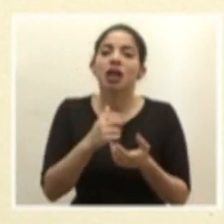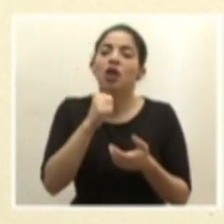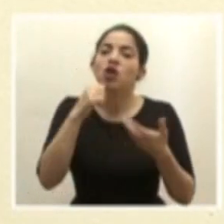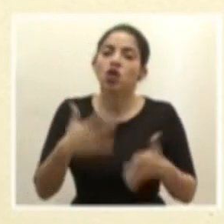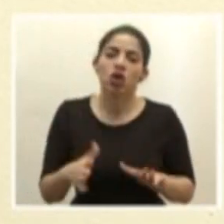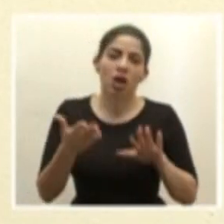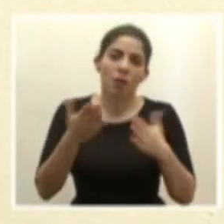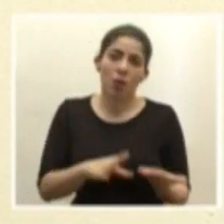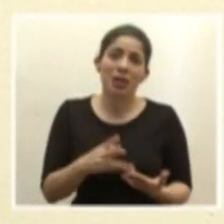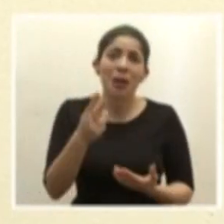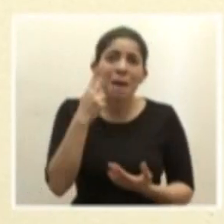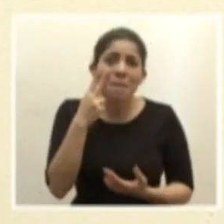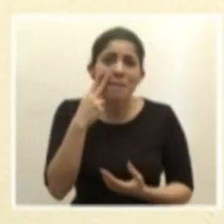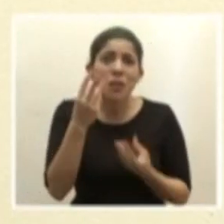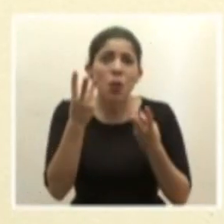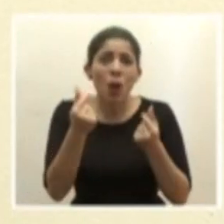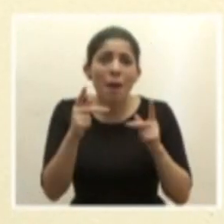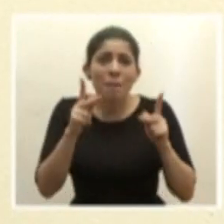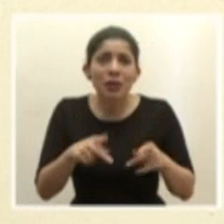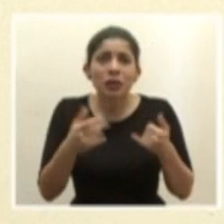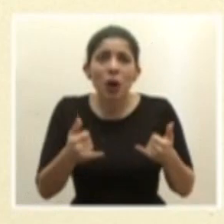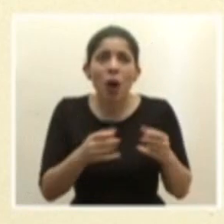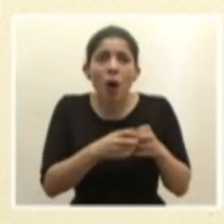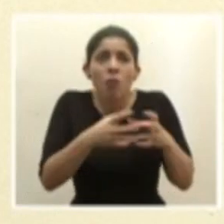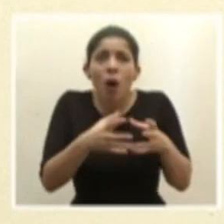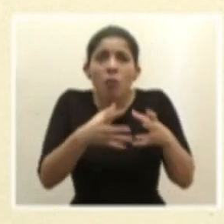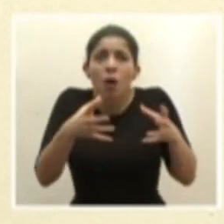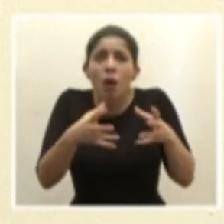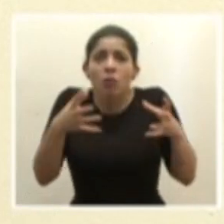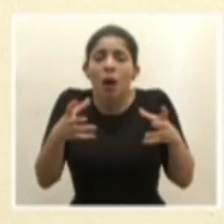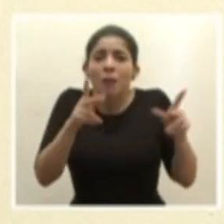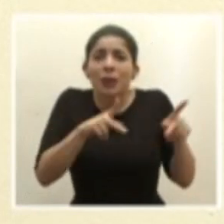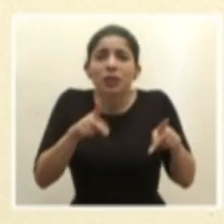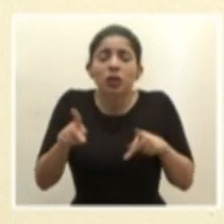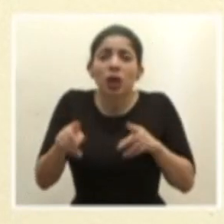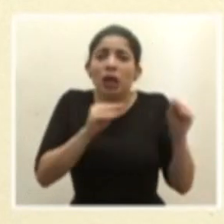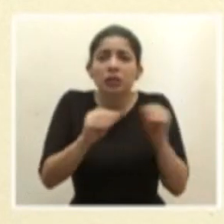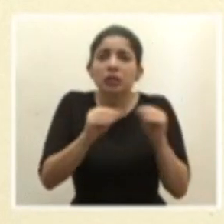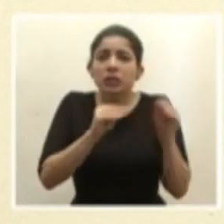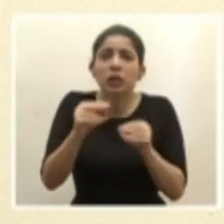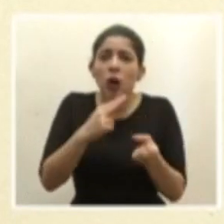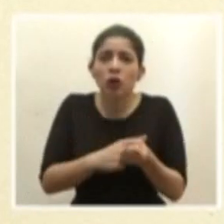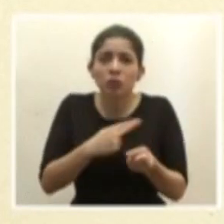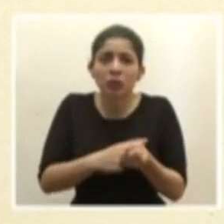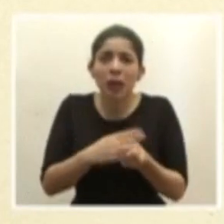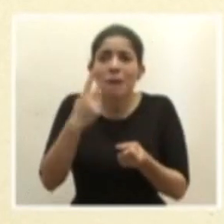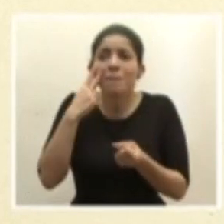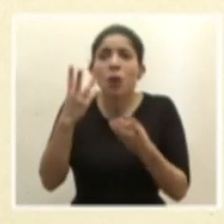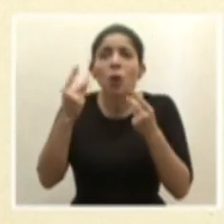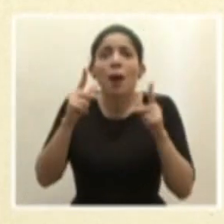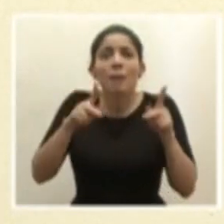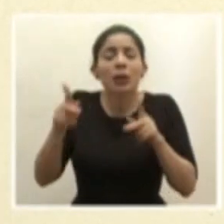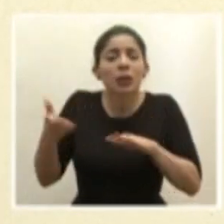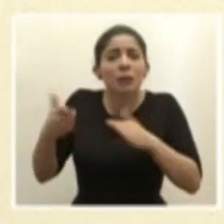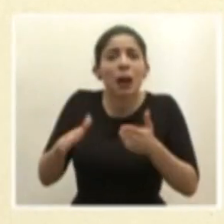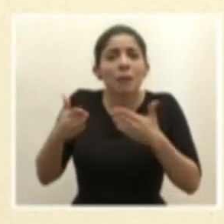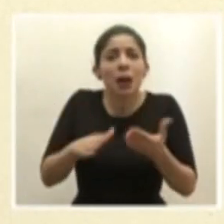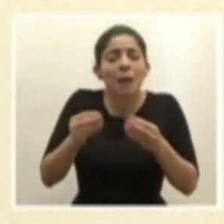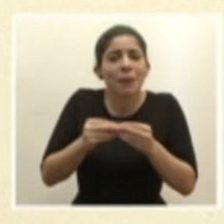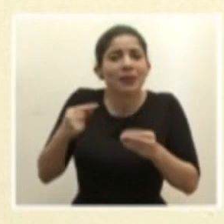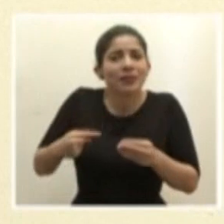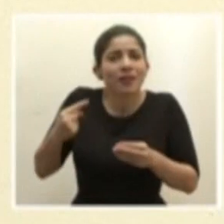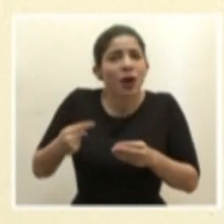muertes. Vean la cantidad de verdad de personas que se están internando, la cantidad de personas que se están falleciendo de forma más